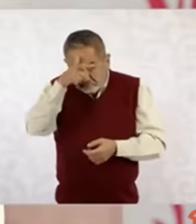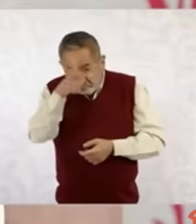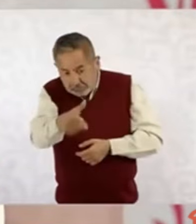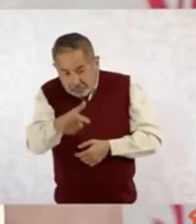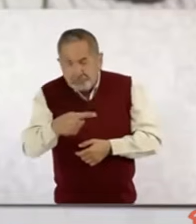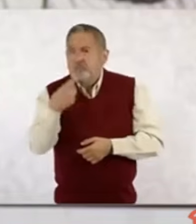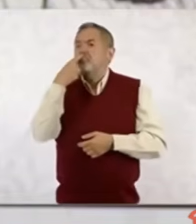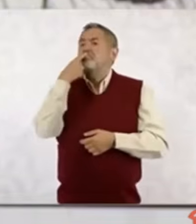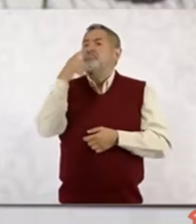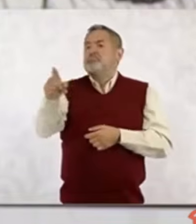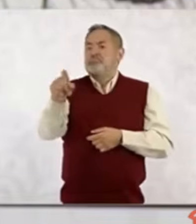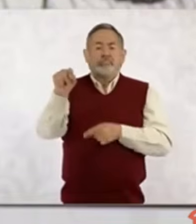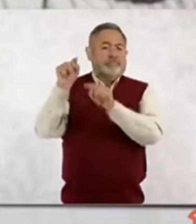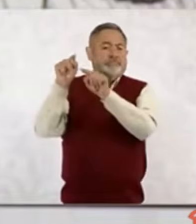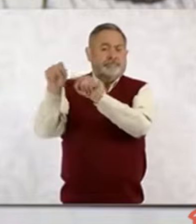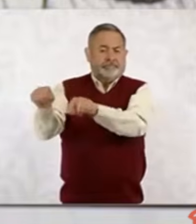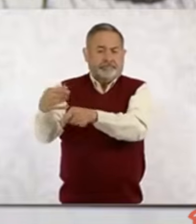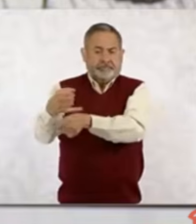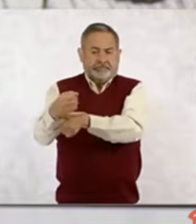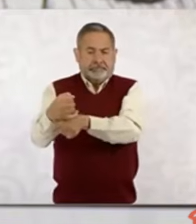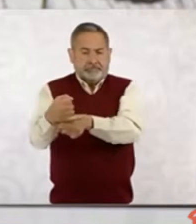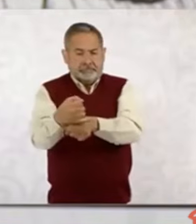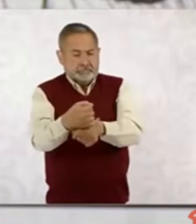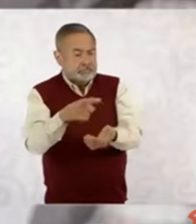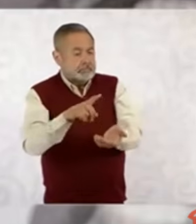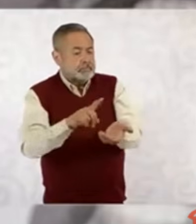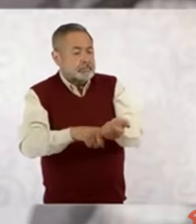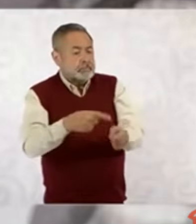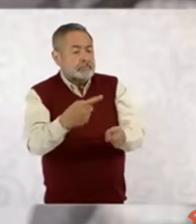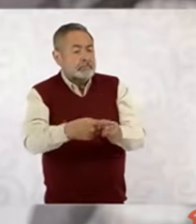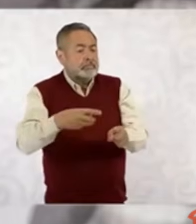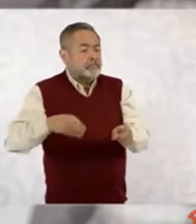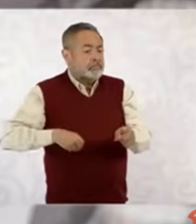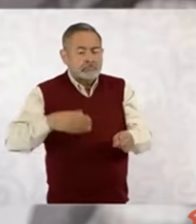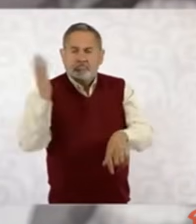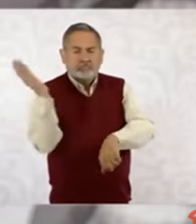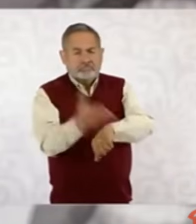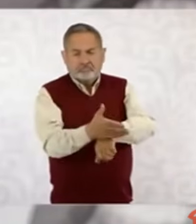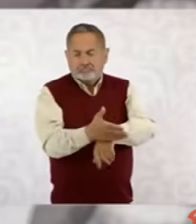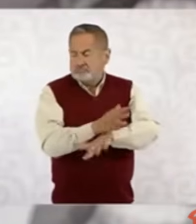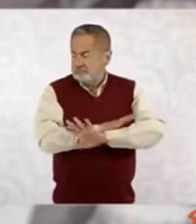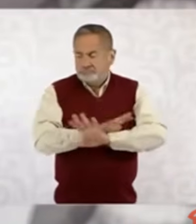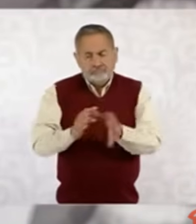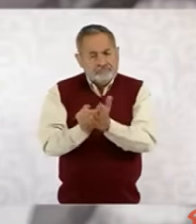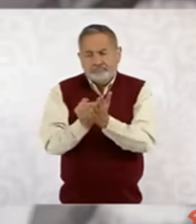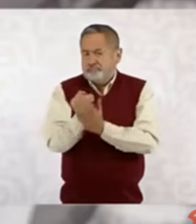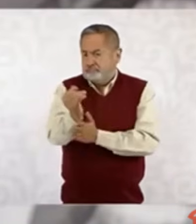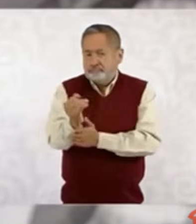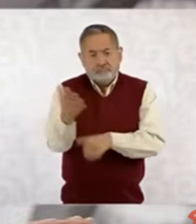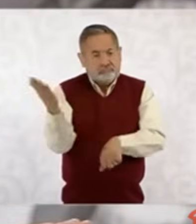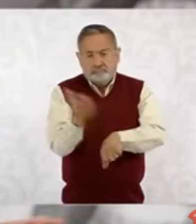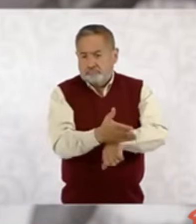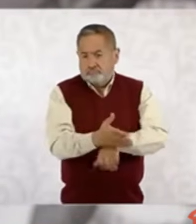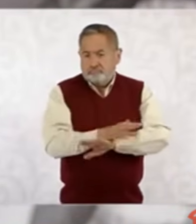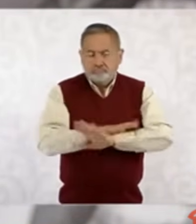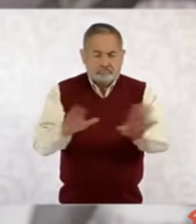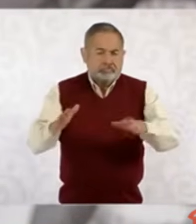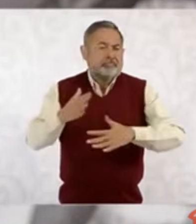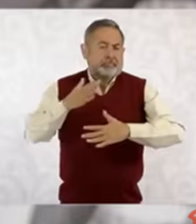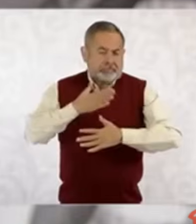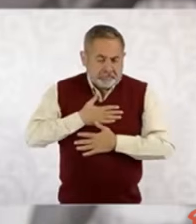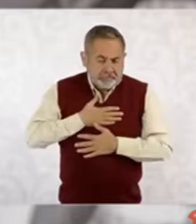y se hacen las investigaciones y quien resulte responsable es cero impunidad. Esa es, por lo